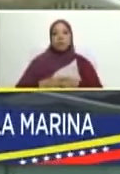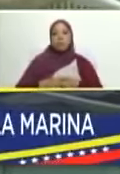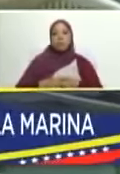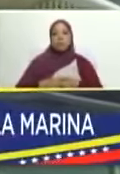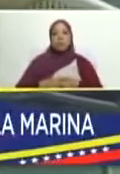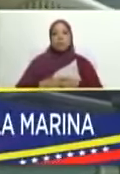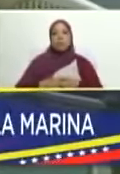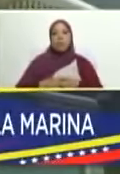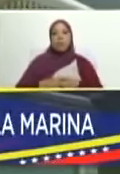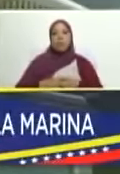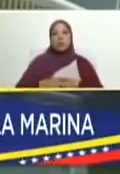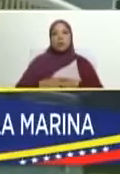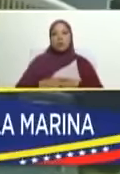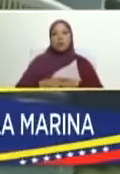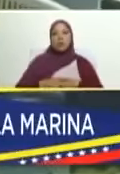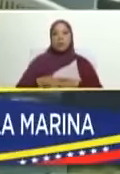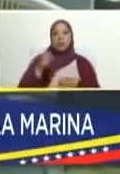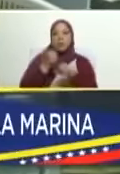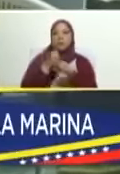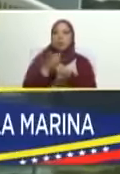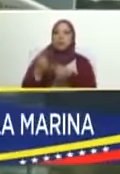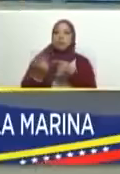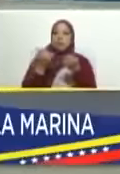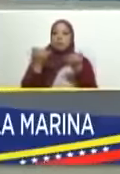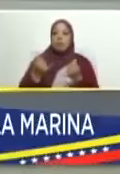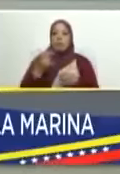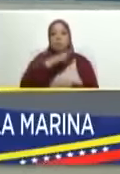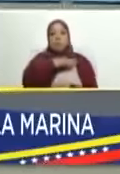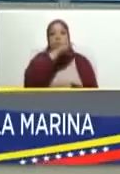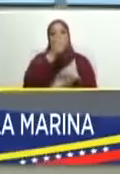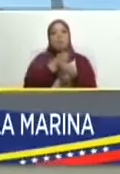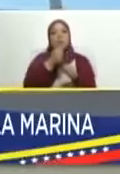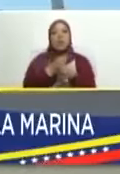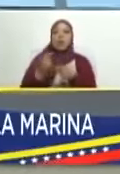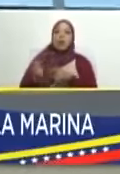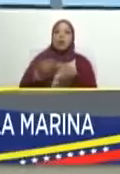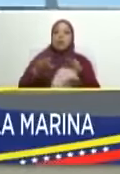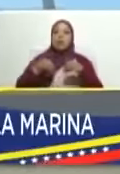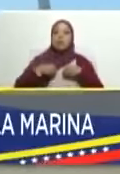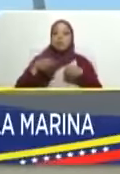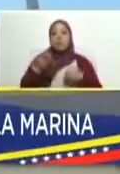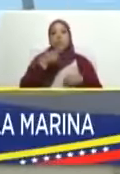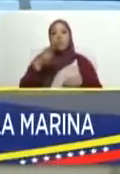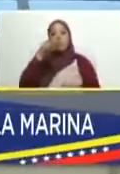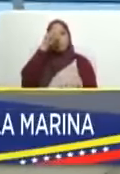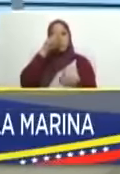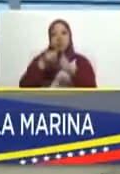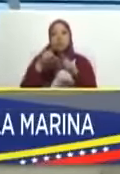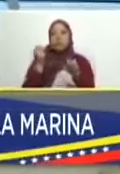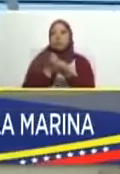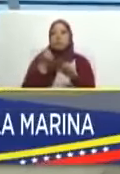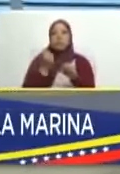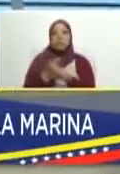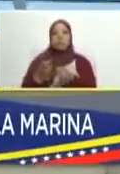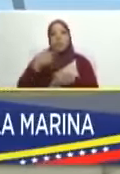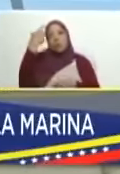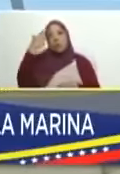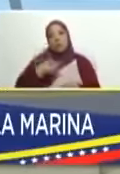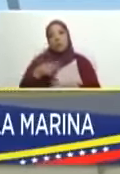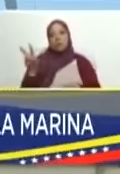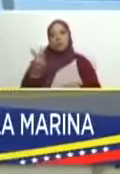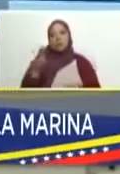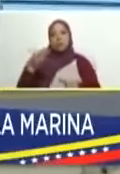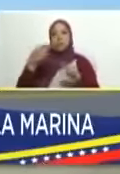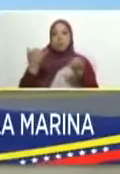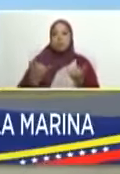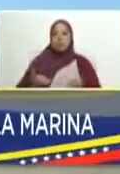referencia cualitativa de lo que son las direcciones del viento. También busca fomentar el adiestramiento del personal de cadena. Ahorita